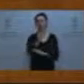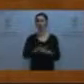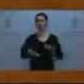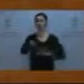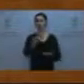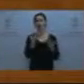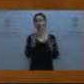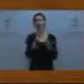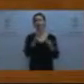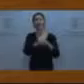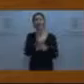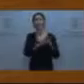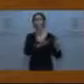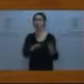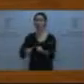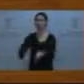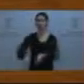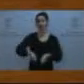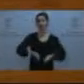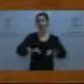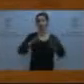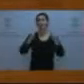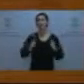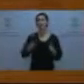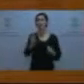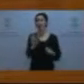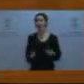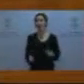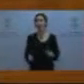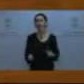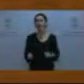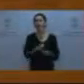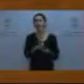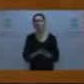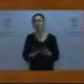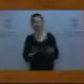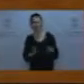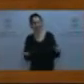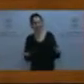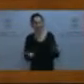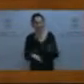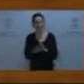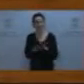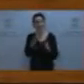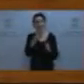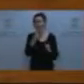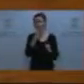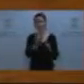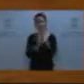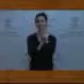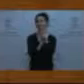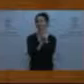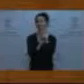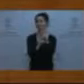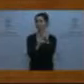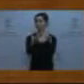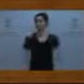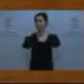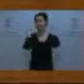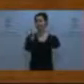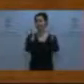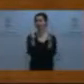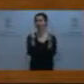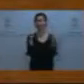que gestionaba sus adopciones en Etiopía y Burundi, decidía no seguir adelante tras declararse en bancarrota. Según parece,